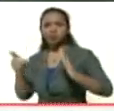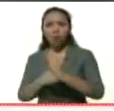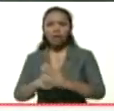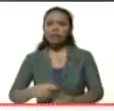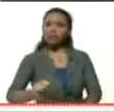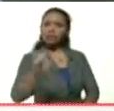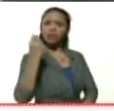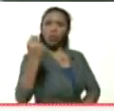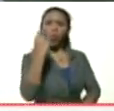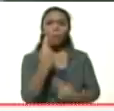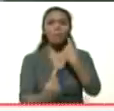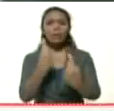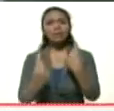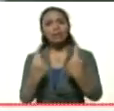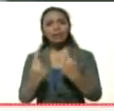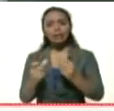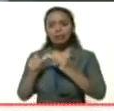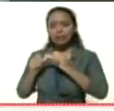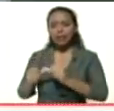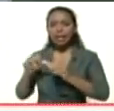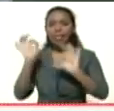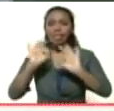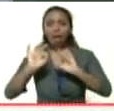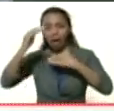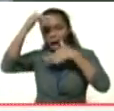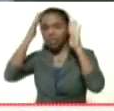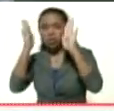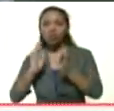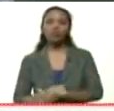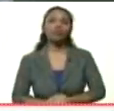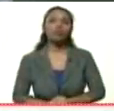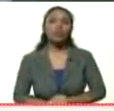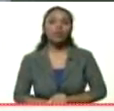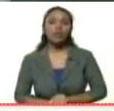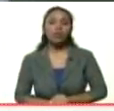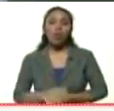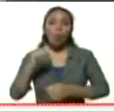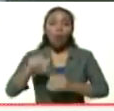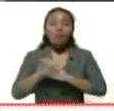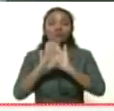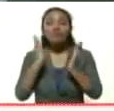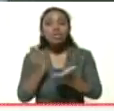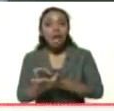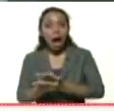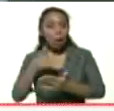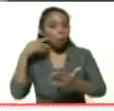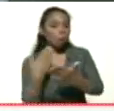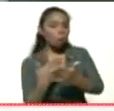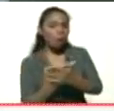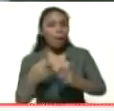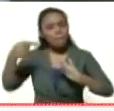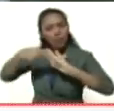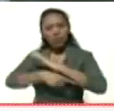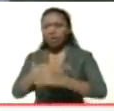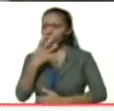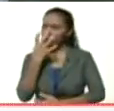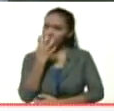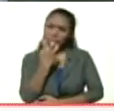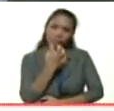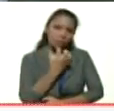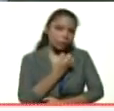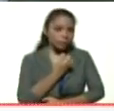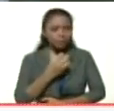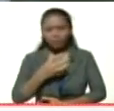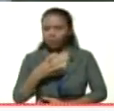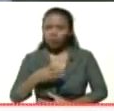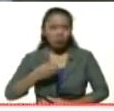ningún paciente se quede sin atención. Hoy el mundo ha sido testigo con una profunda tristeza, con un